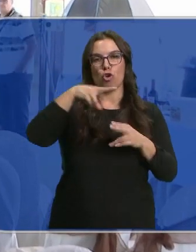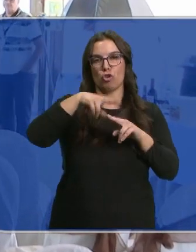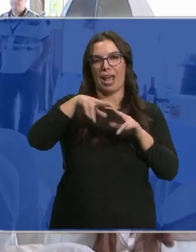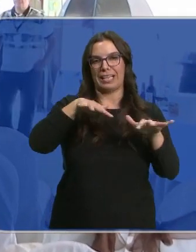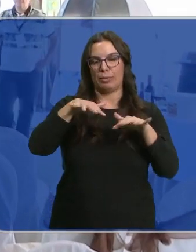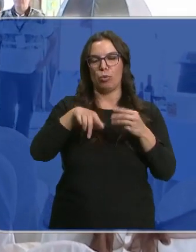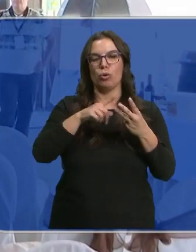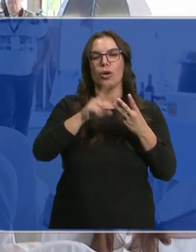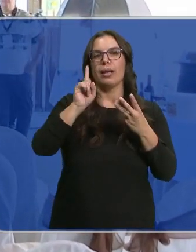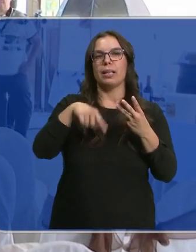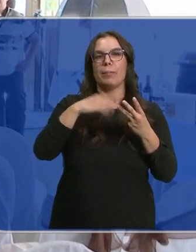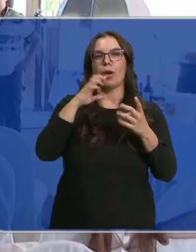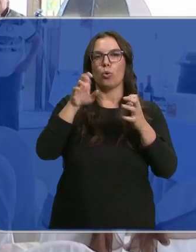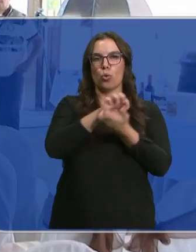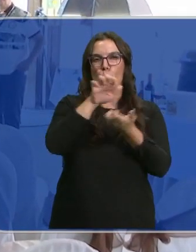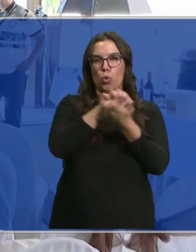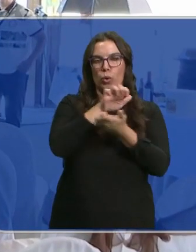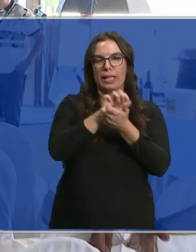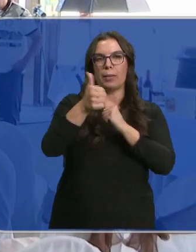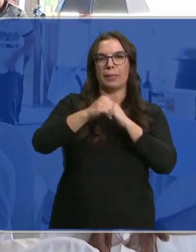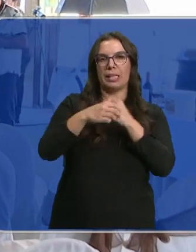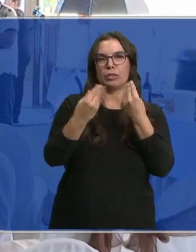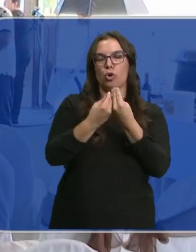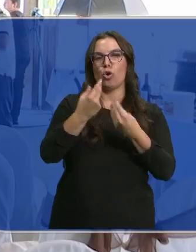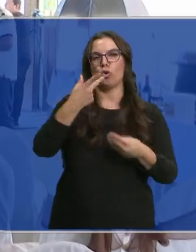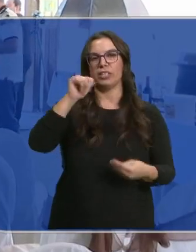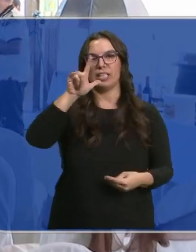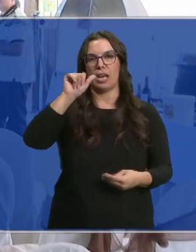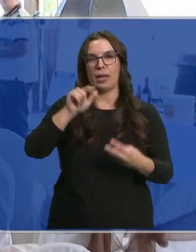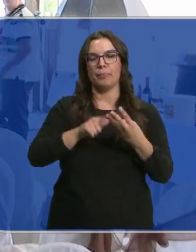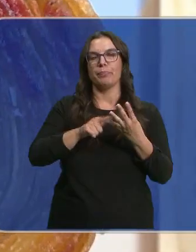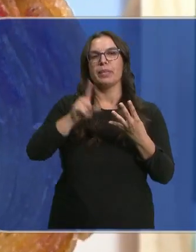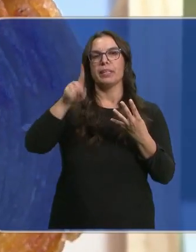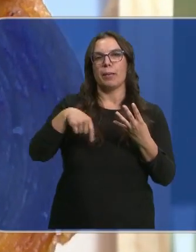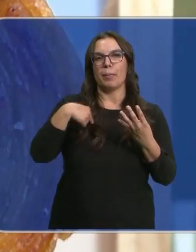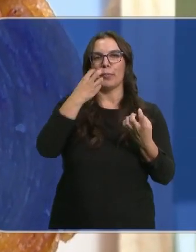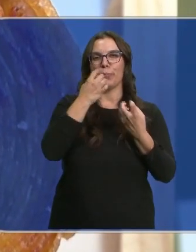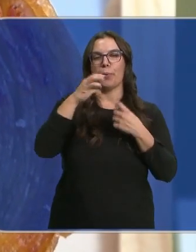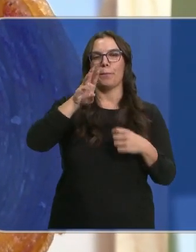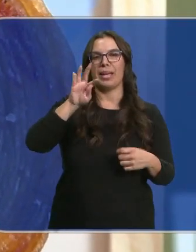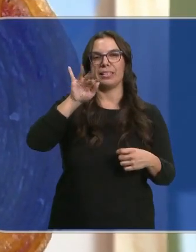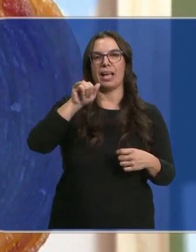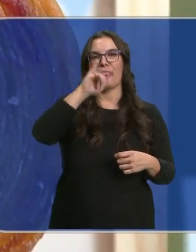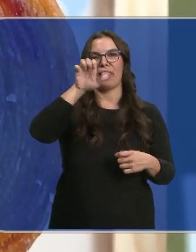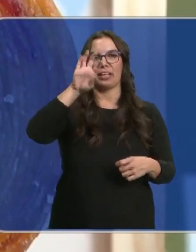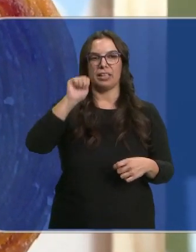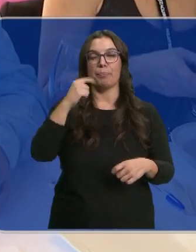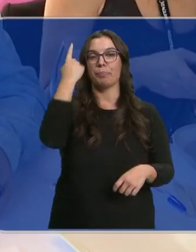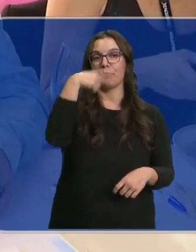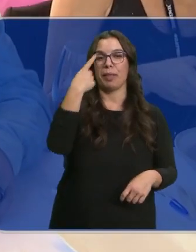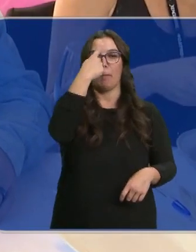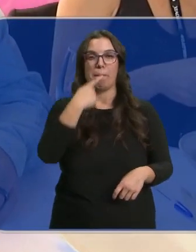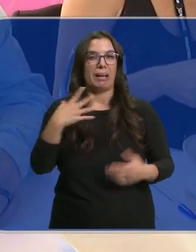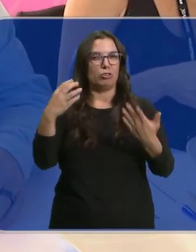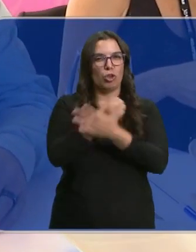es un crujiente de patatas con chile y luego lleva unos petacetas. Hasta la estética, pero el objetivo siempre